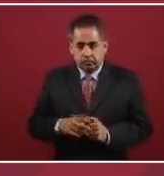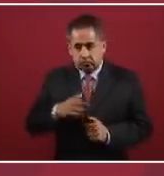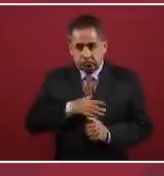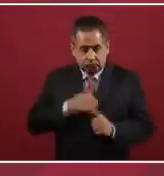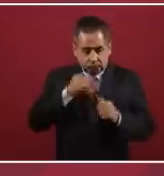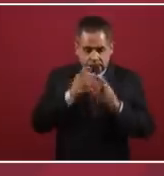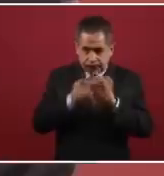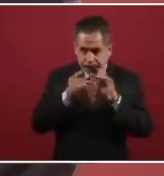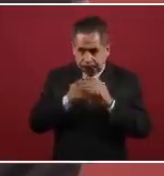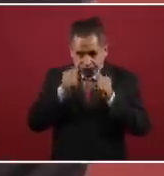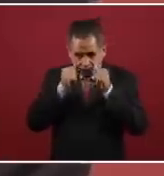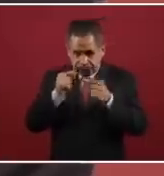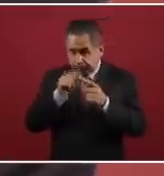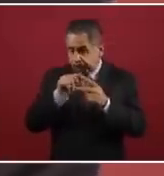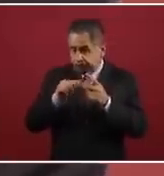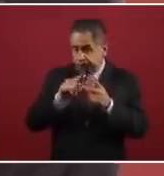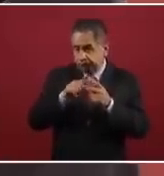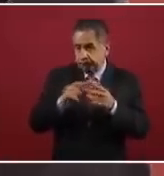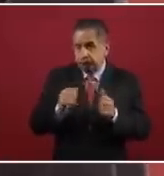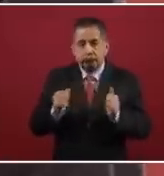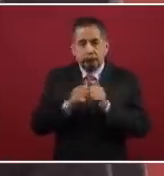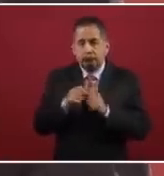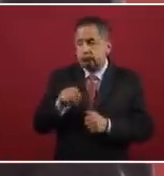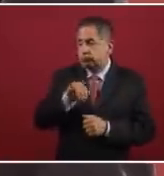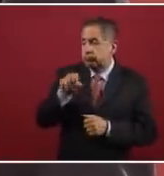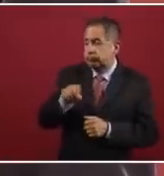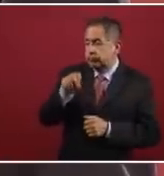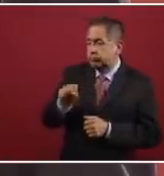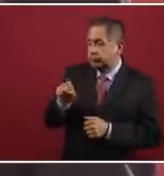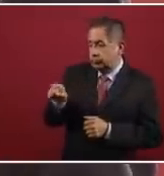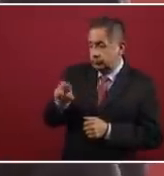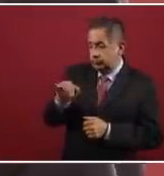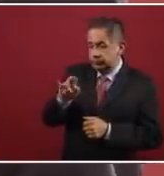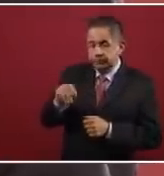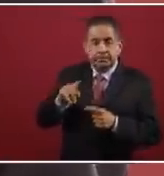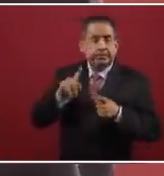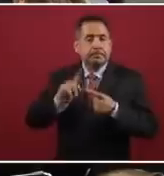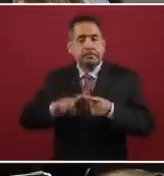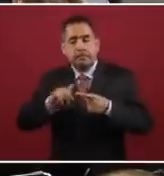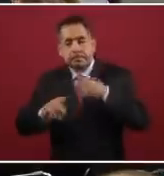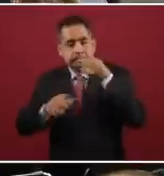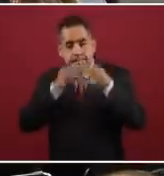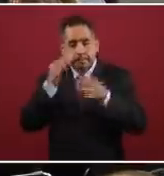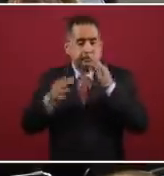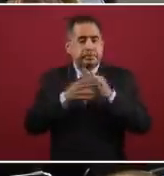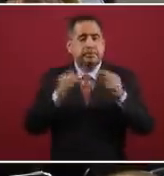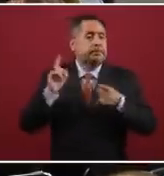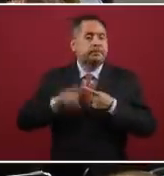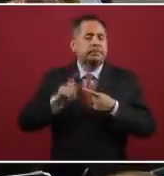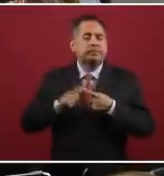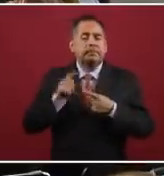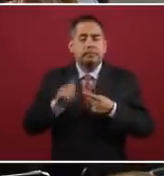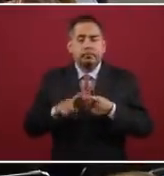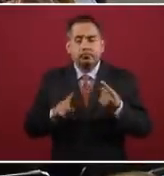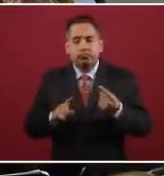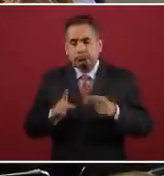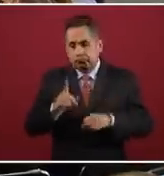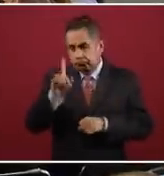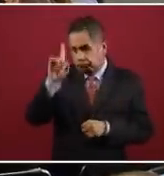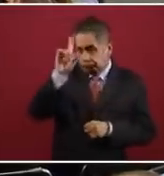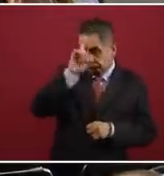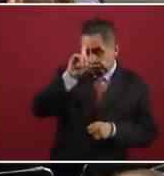atendiendo este asunto con Jesús Ramírez. Una campaña es la de la